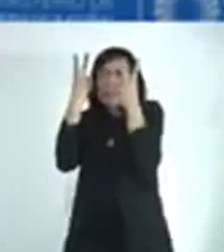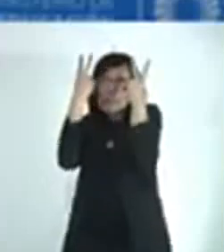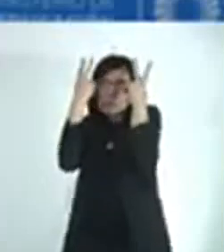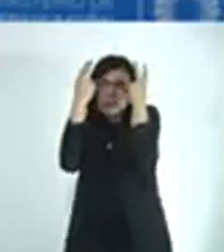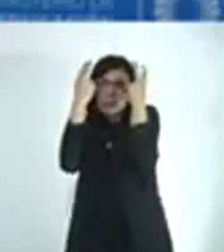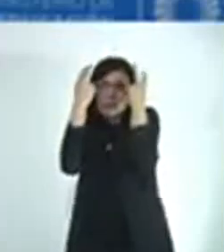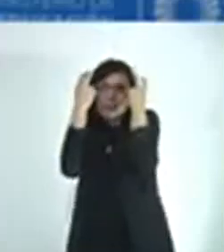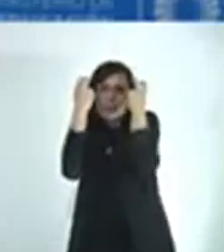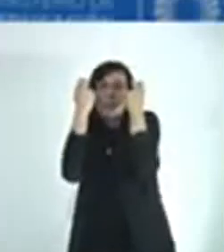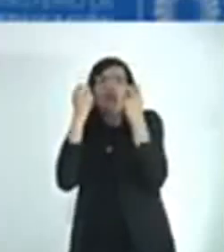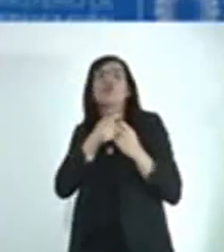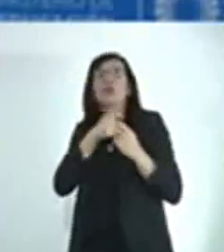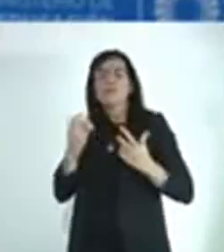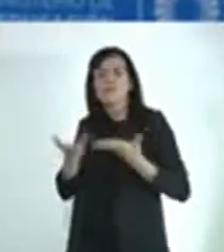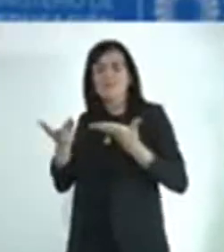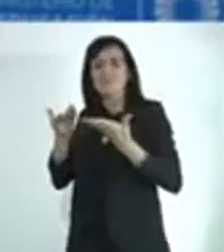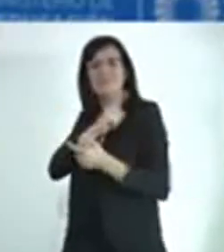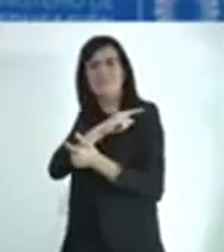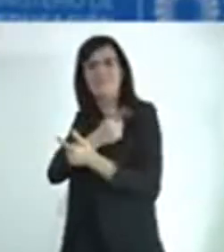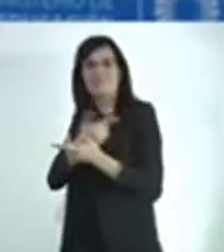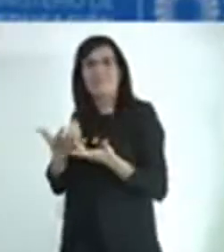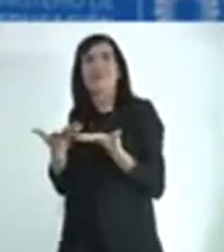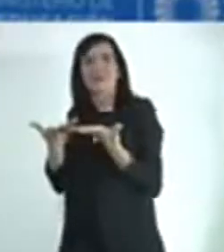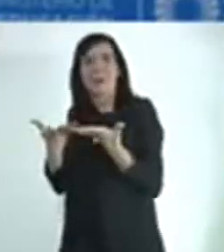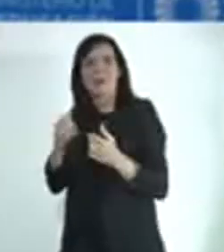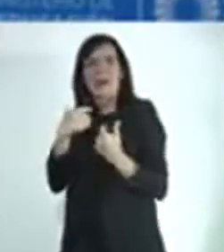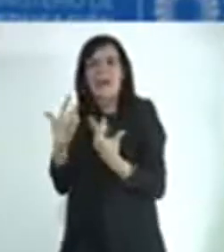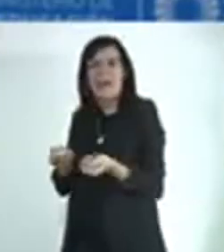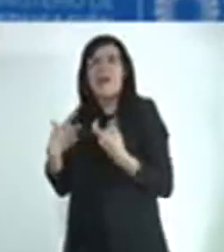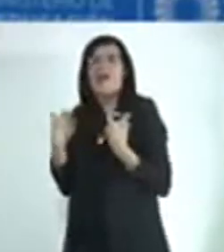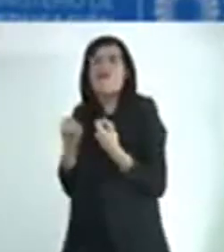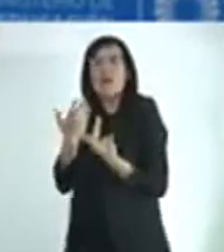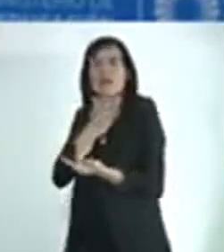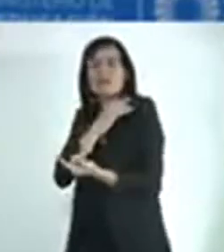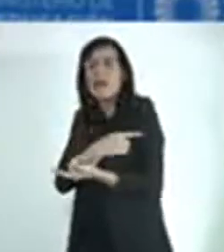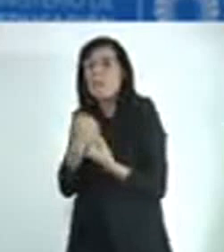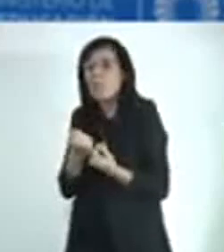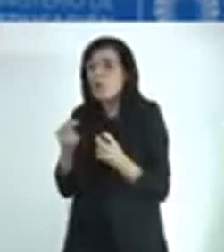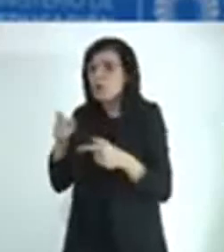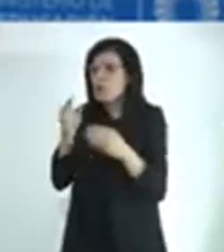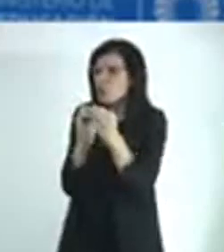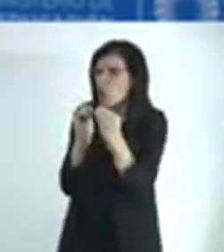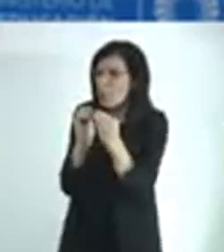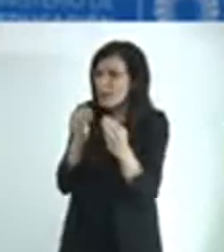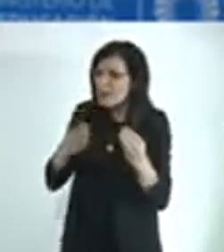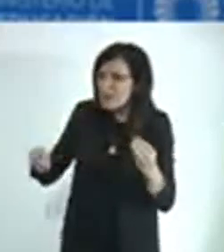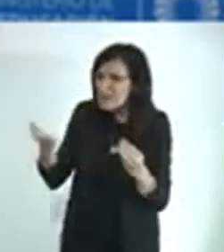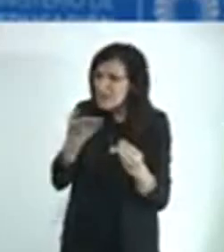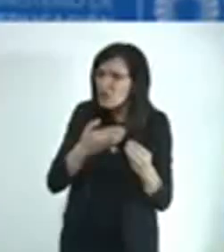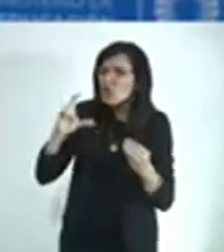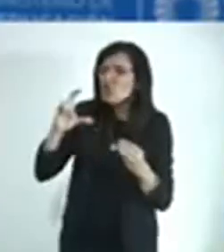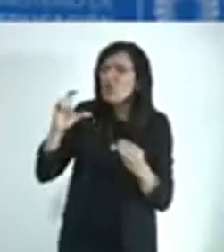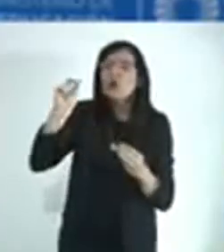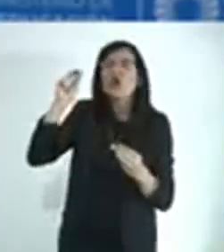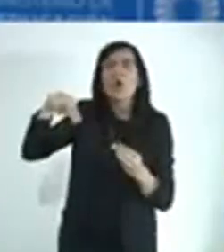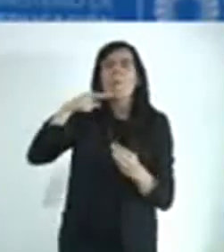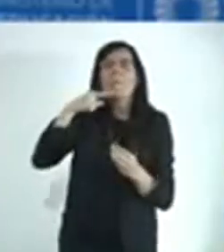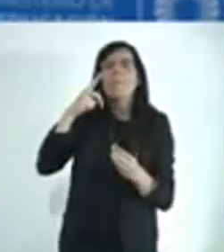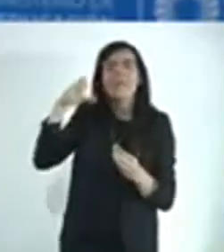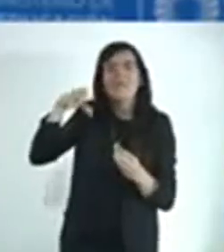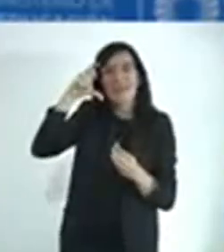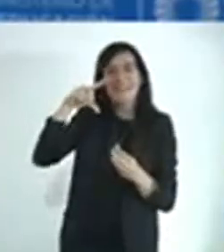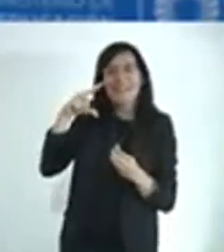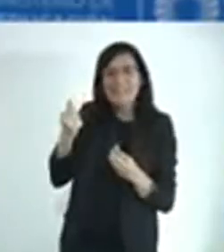dos estudiantes en sí, sino que tiene que ver con el grupo, claro. con los compañeros, con las formas de que van aprendiendo a comunicarse,